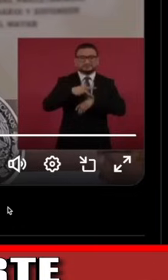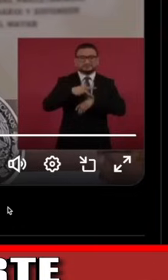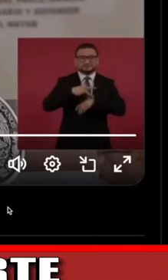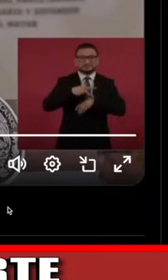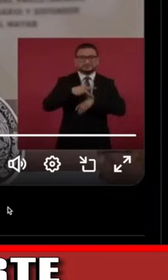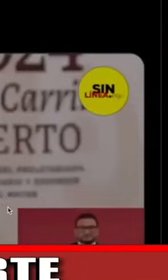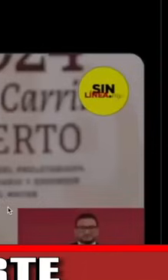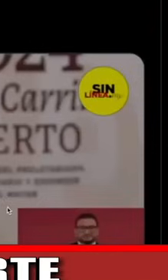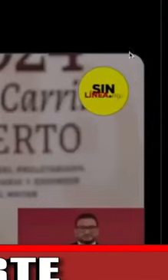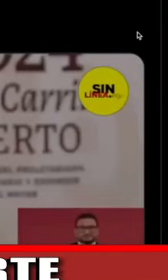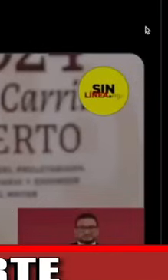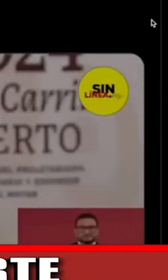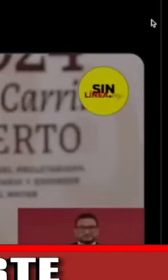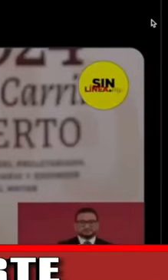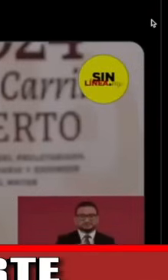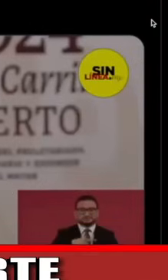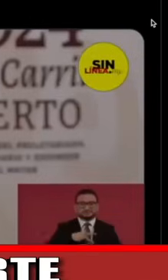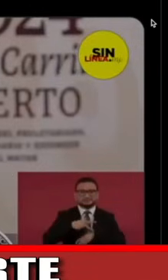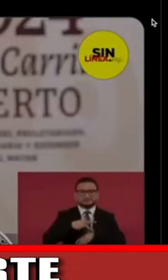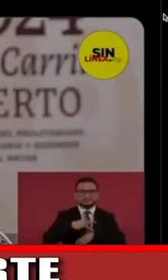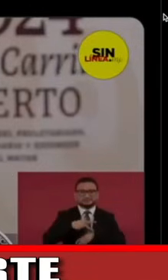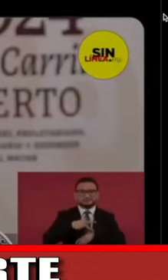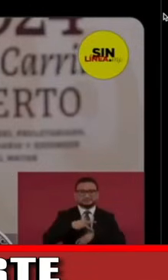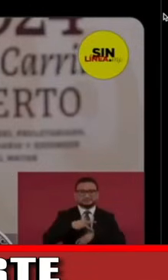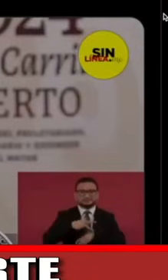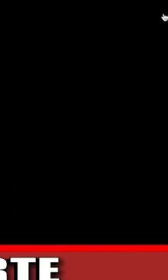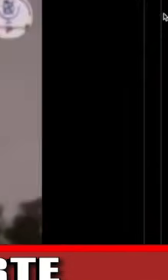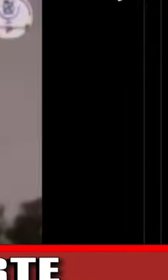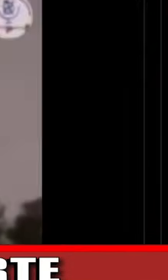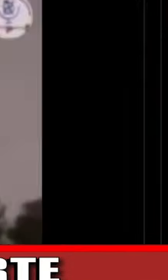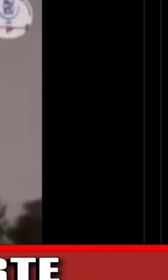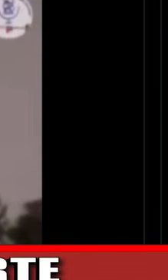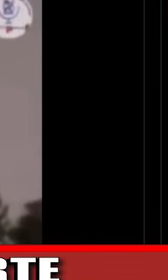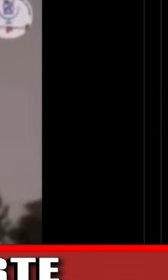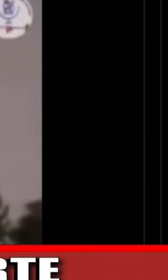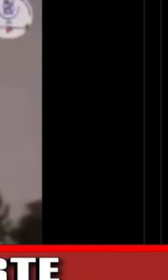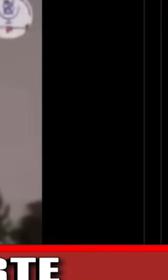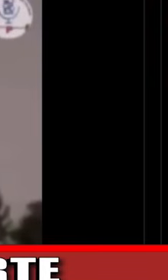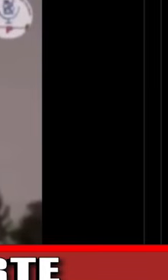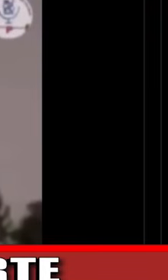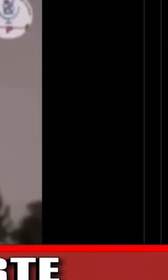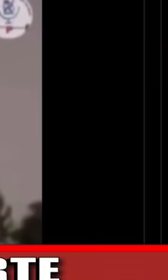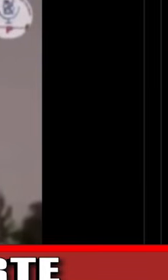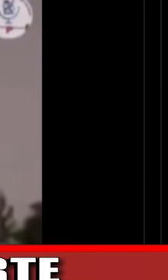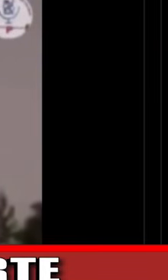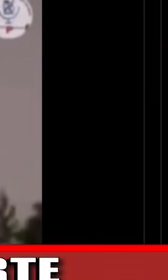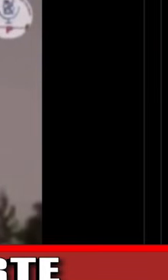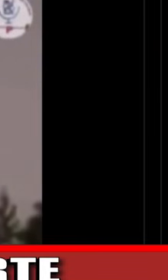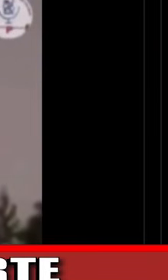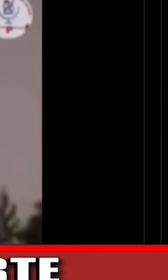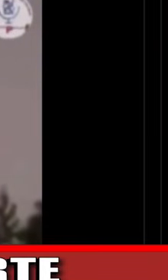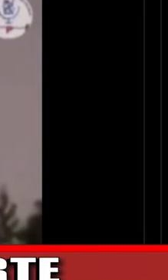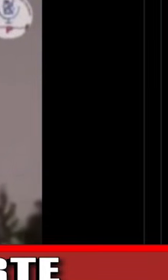Argentina y literal un foba proa en Argentina y como reiteradamente lo he mencionado aquí